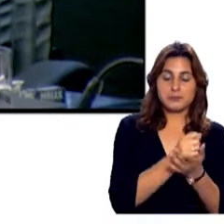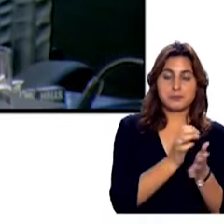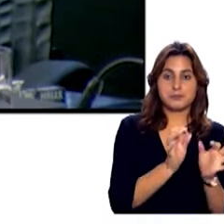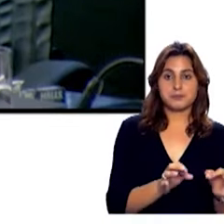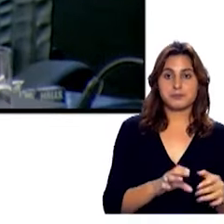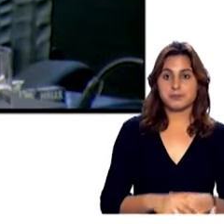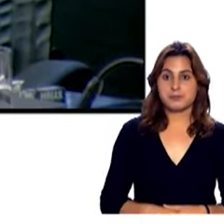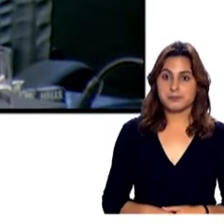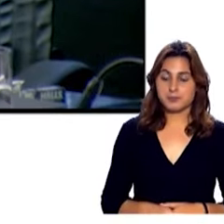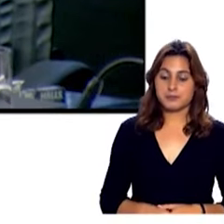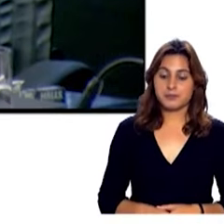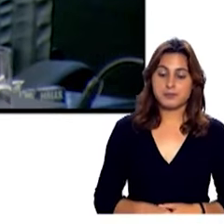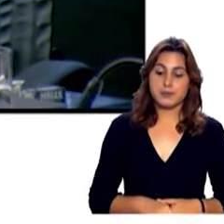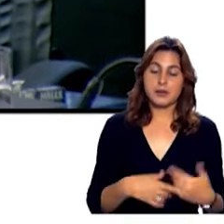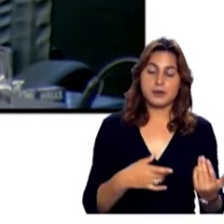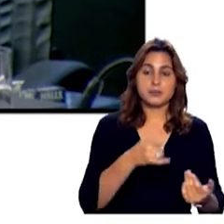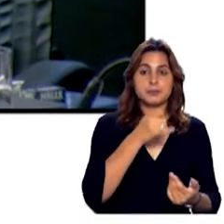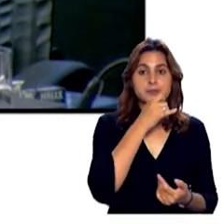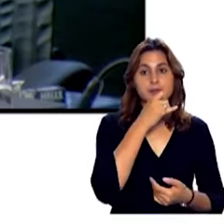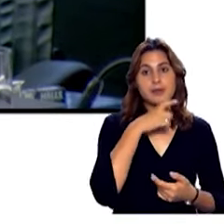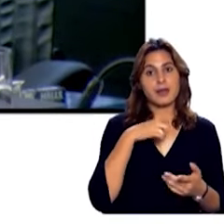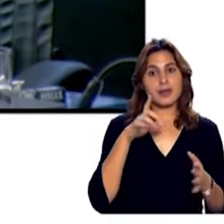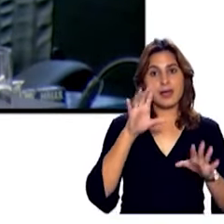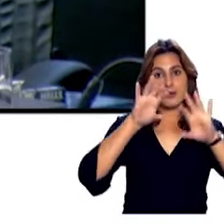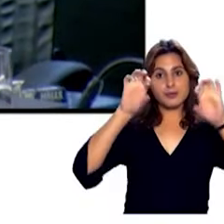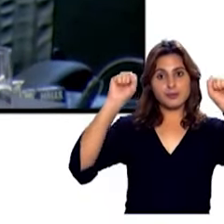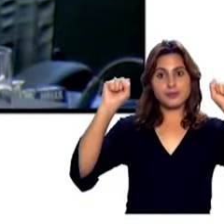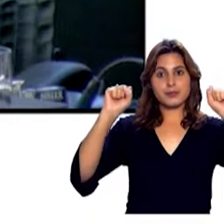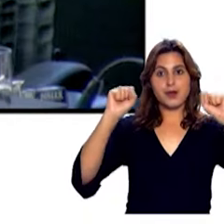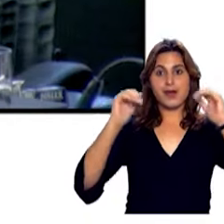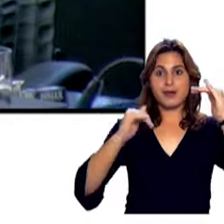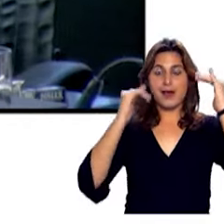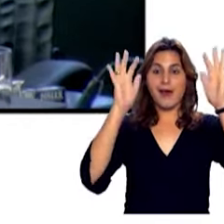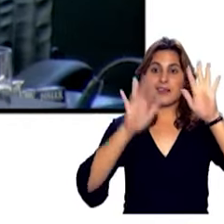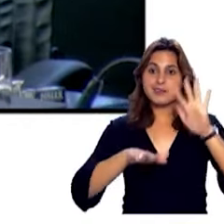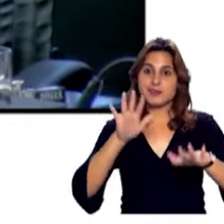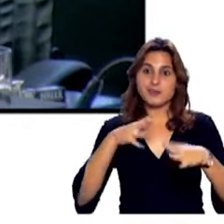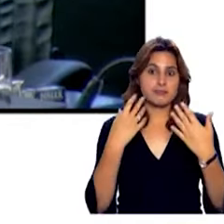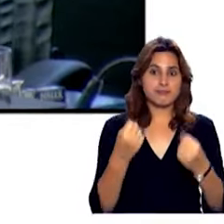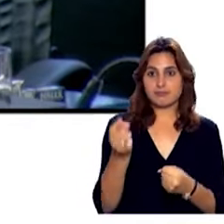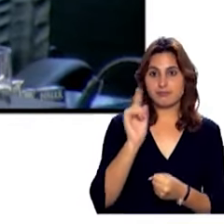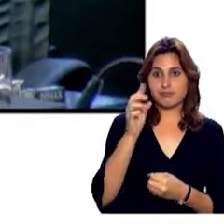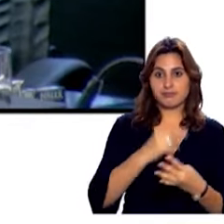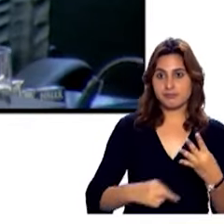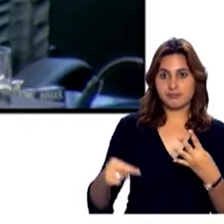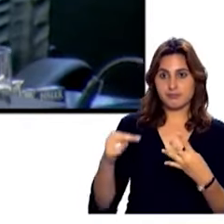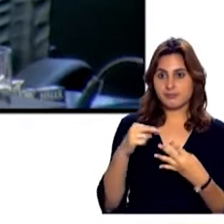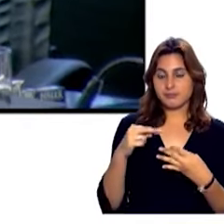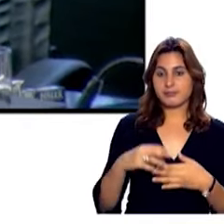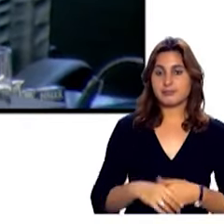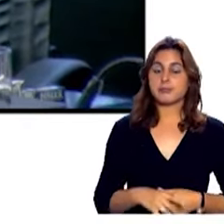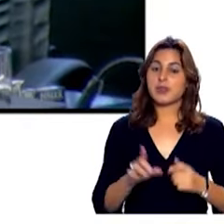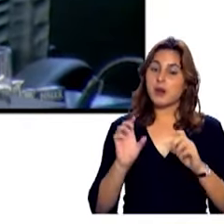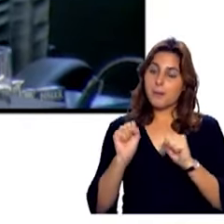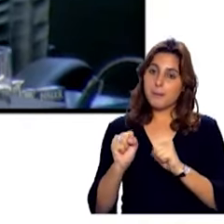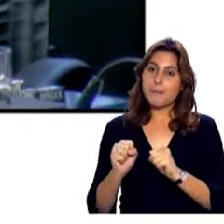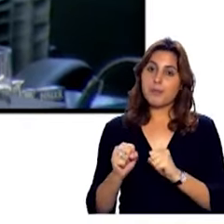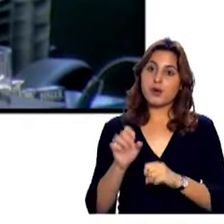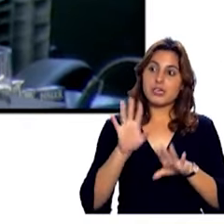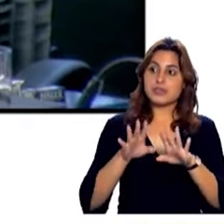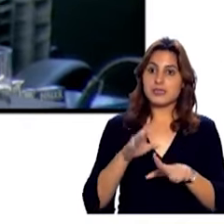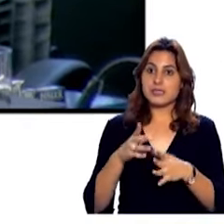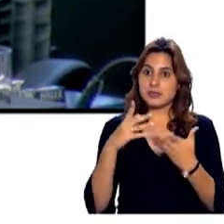inadmita algo de Una for absoluta arbitraria podrían recurrir an tribunal constitucional diend